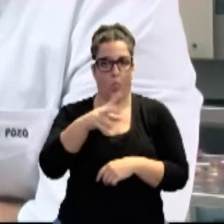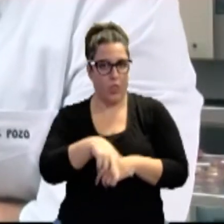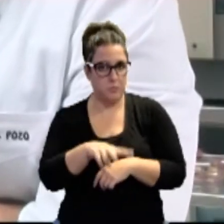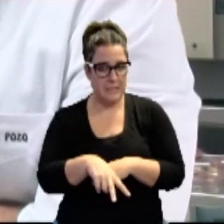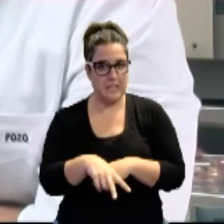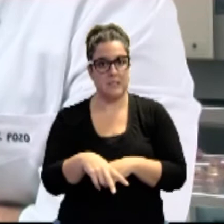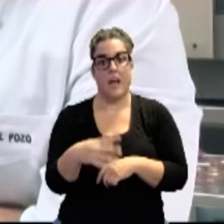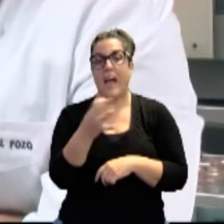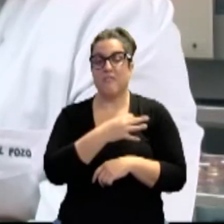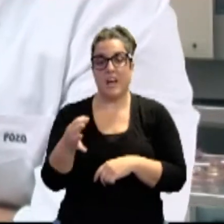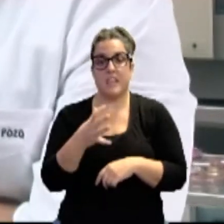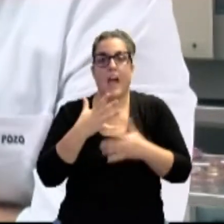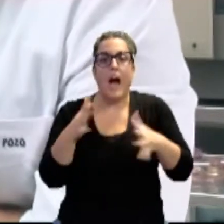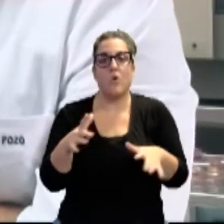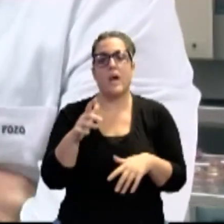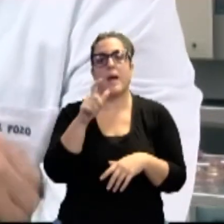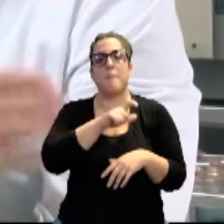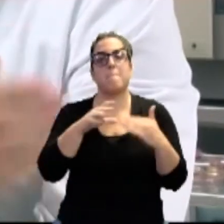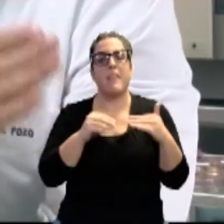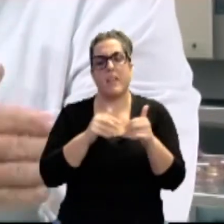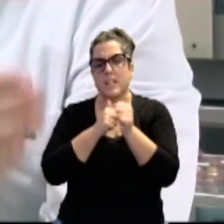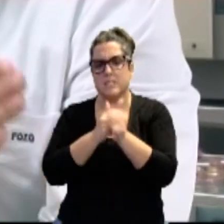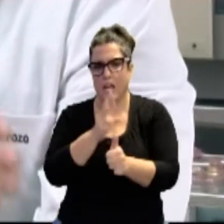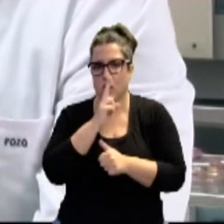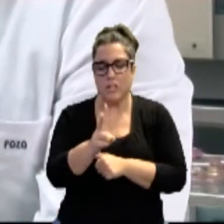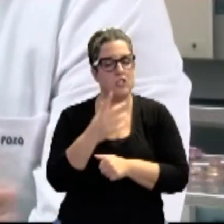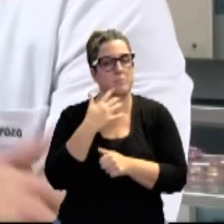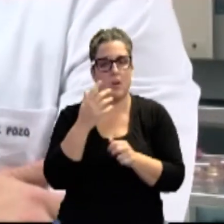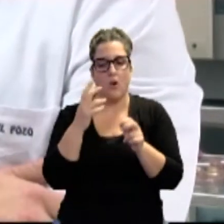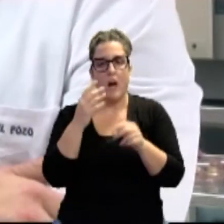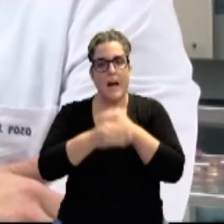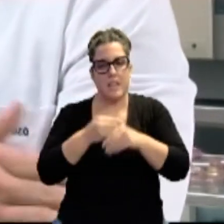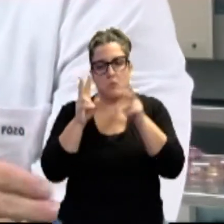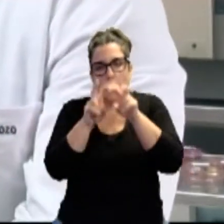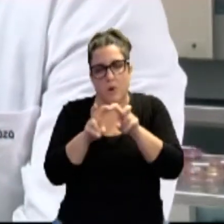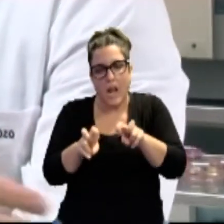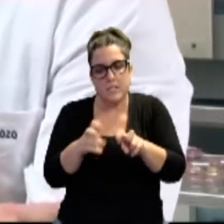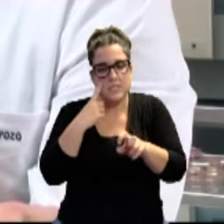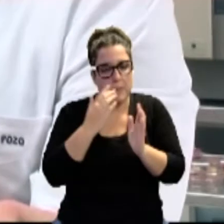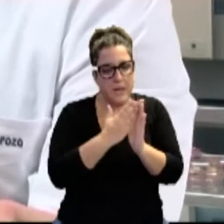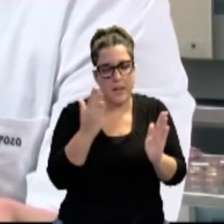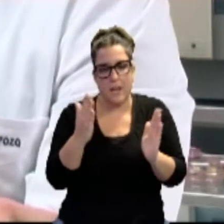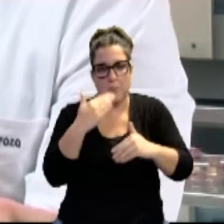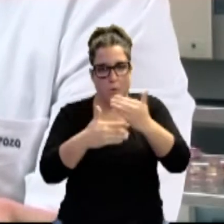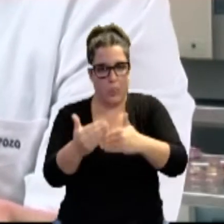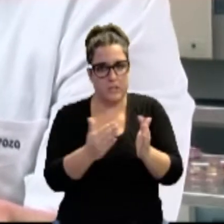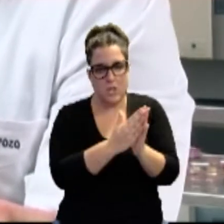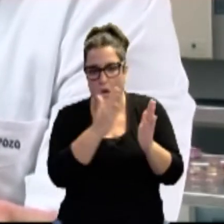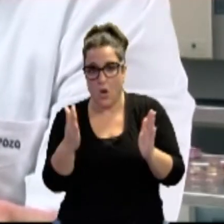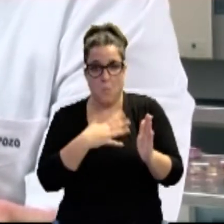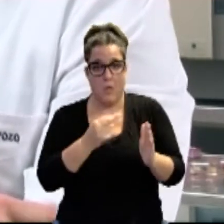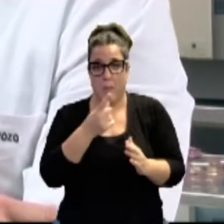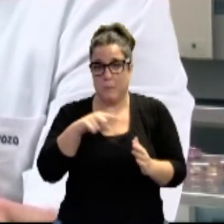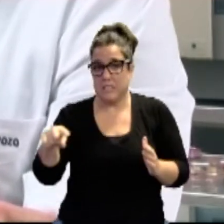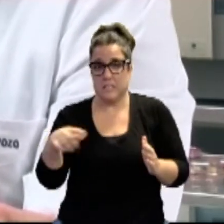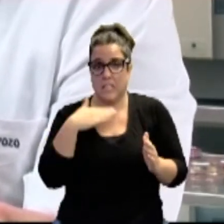vacuna, probablemente, aunque a los pacientes se les siga mucho tiempo, iremos teniendo análisis interines a lo largo del proceso. Es decir, que probablemente en pocos meses